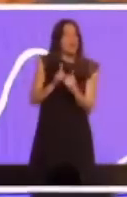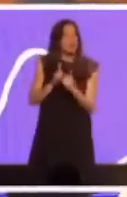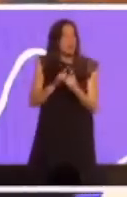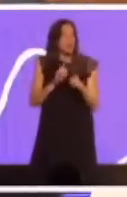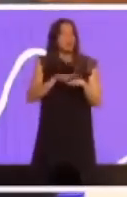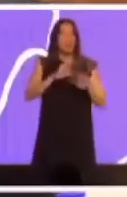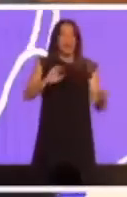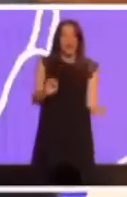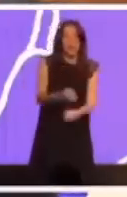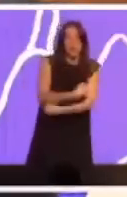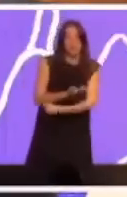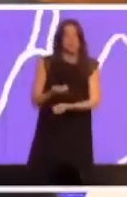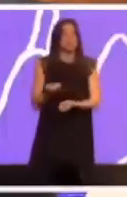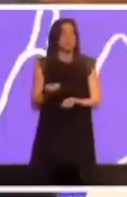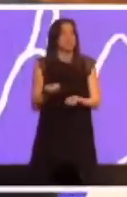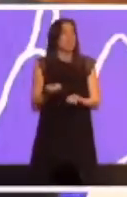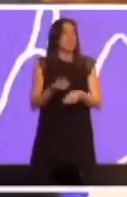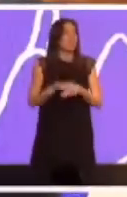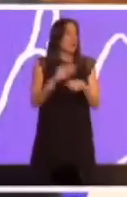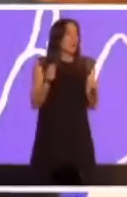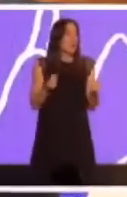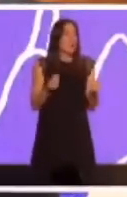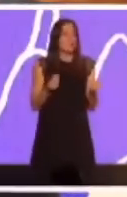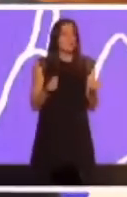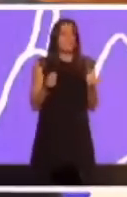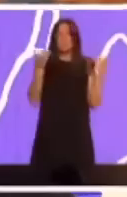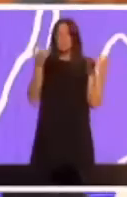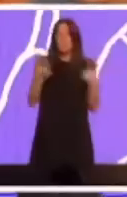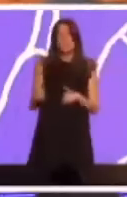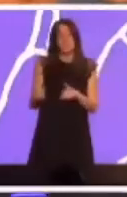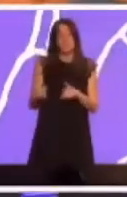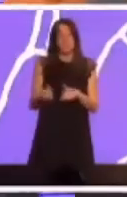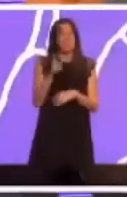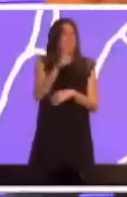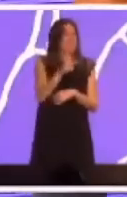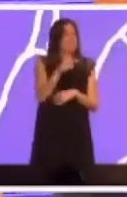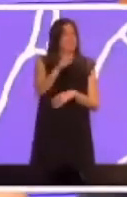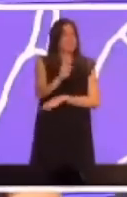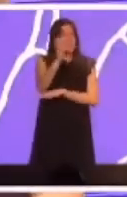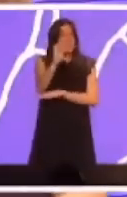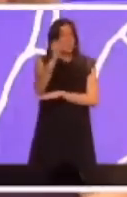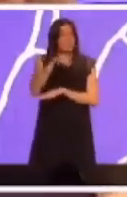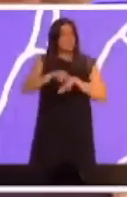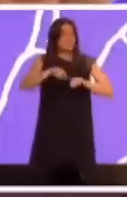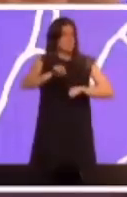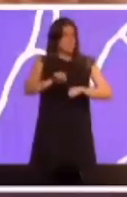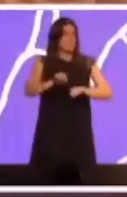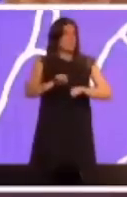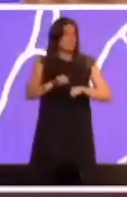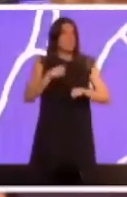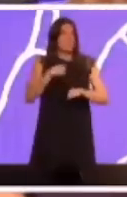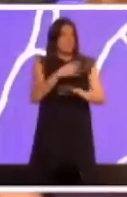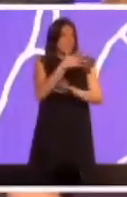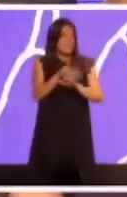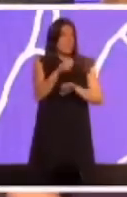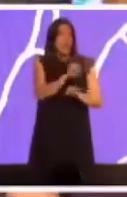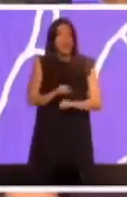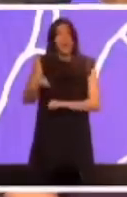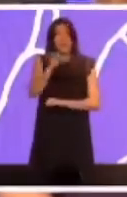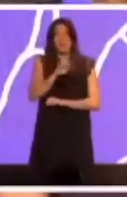como decían las compañeras para celebrar las conquistas de derechos que llevamos haciendo todos estos